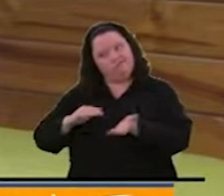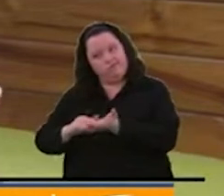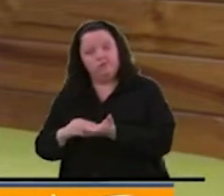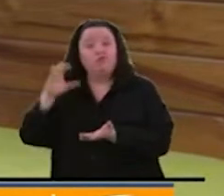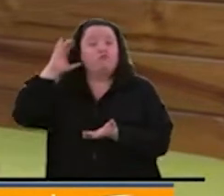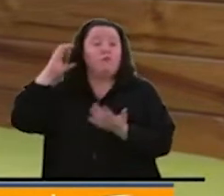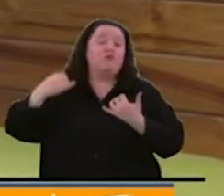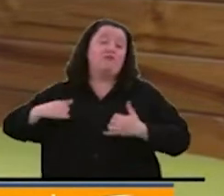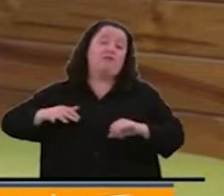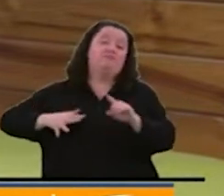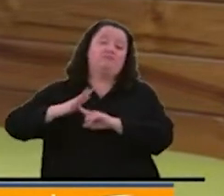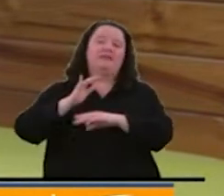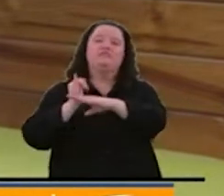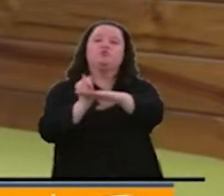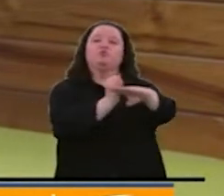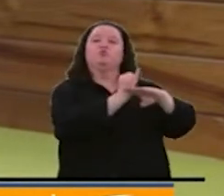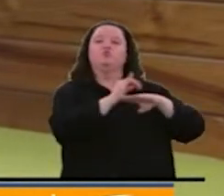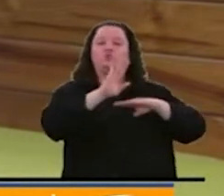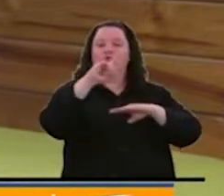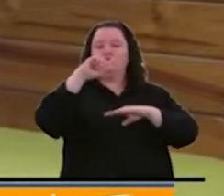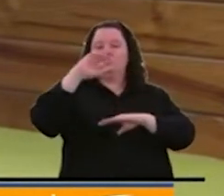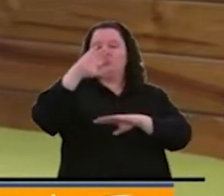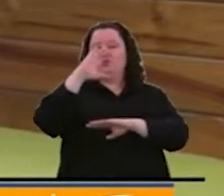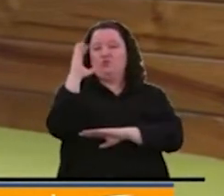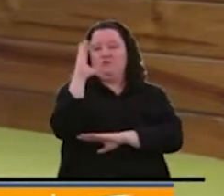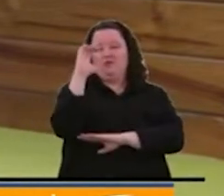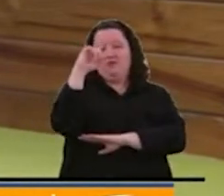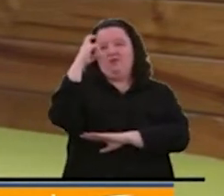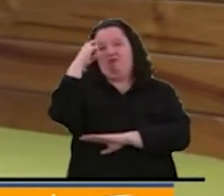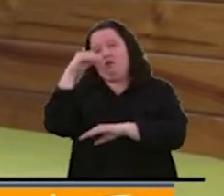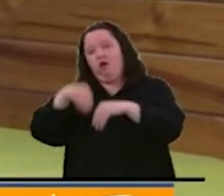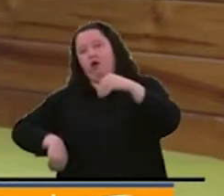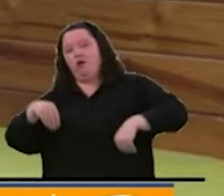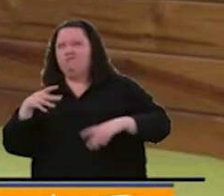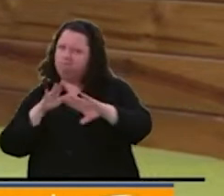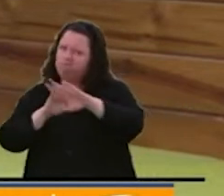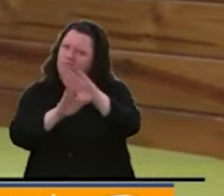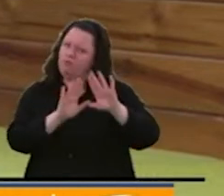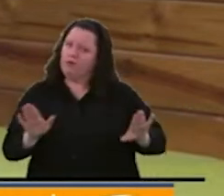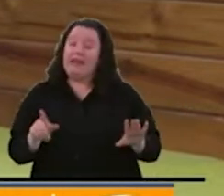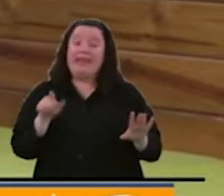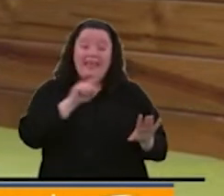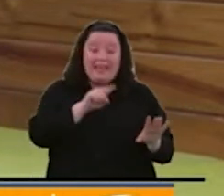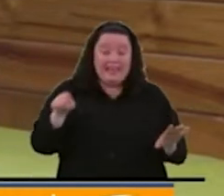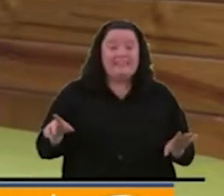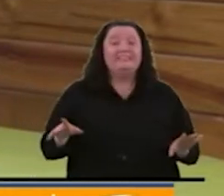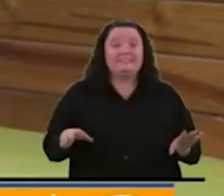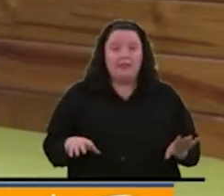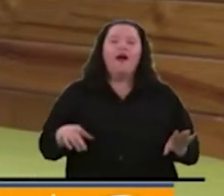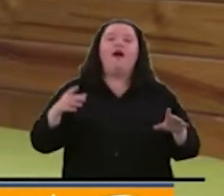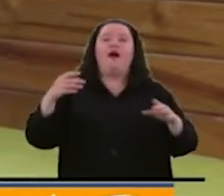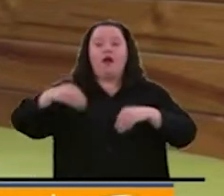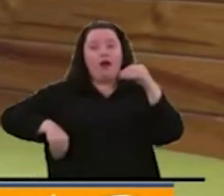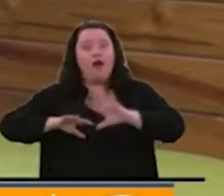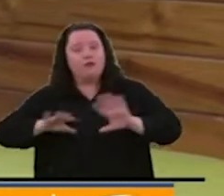sigue permeando muchas instituciones del Estado colombiano y eso permitirá entonces tener mayor disposición